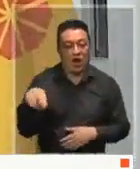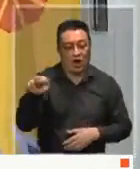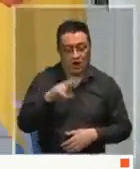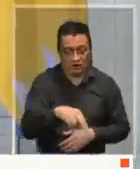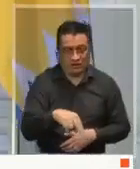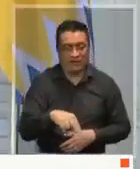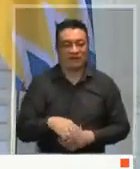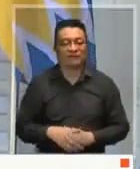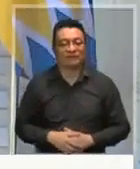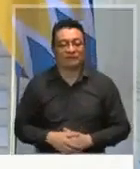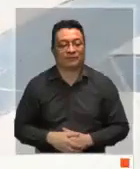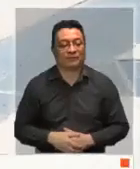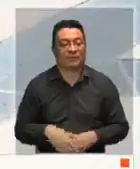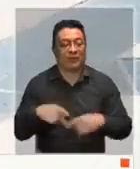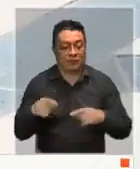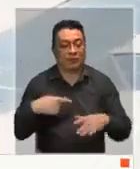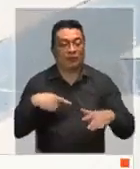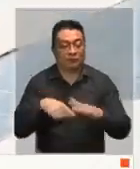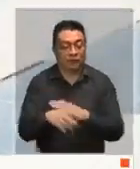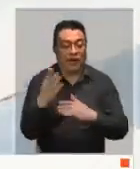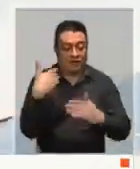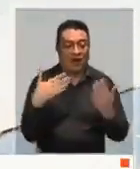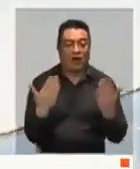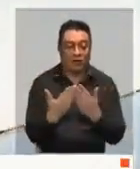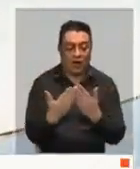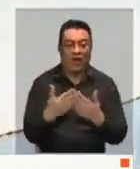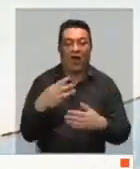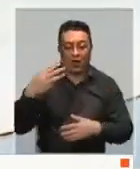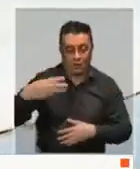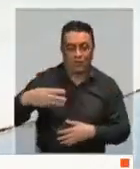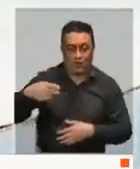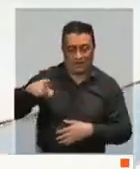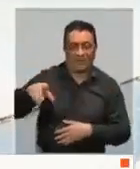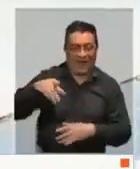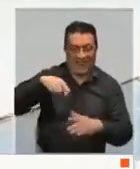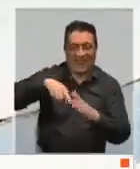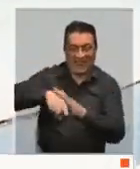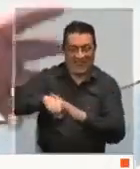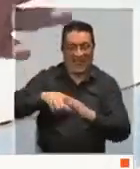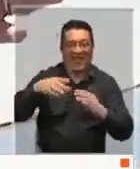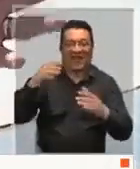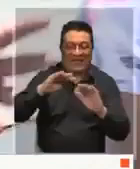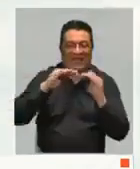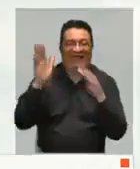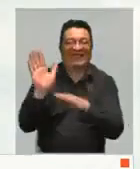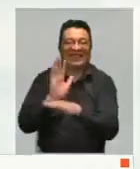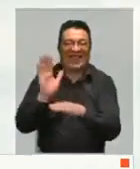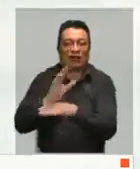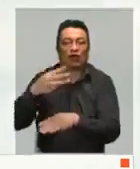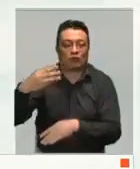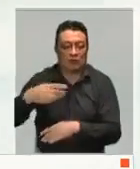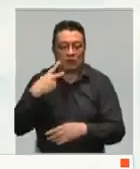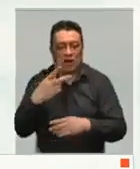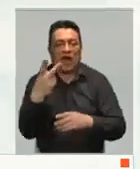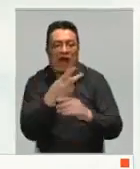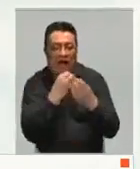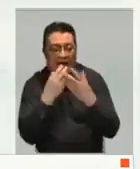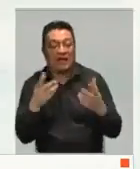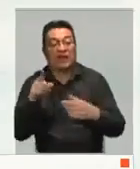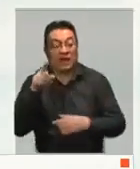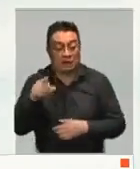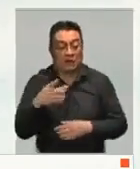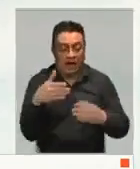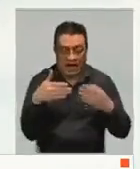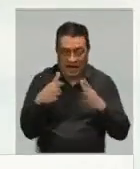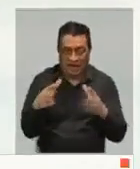par. Veníamos, entramos en el colegio, cuando era el municipal, ya la llevaba más. Entramos y vi a harto artista. Muy contento que abran eso,